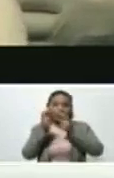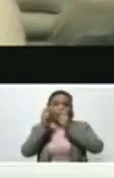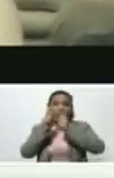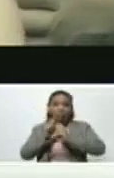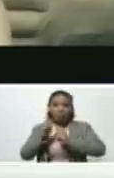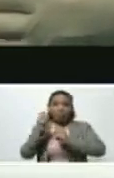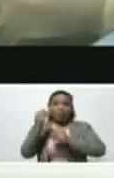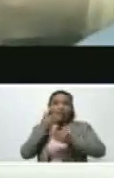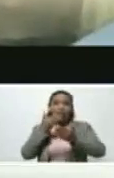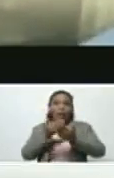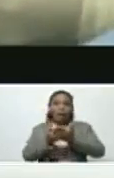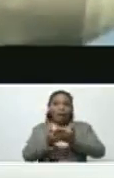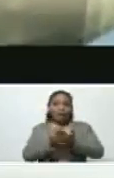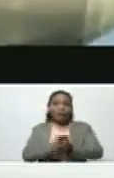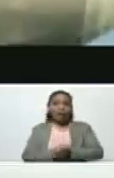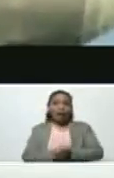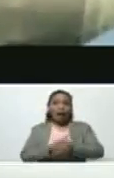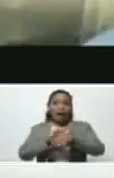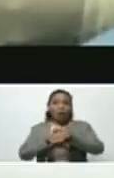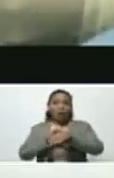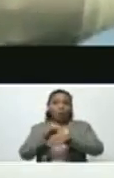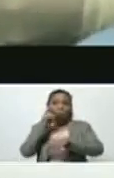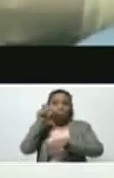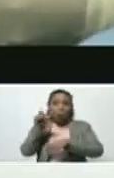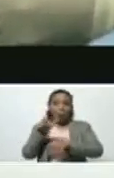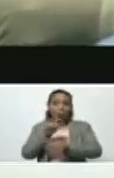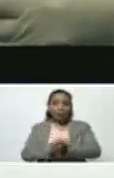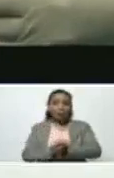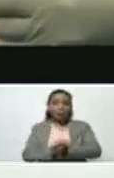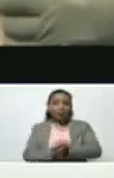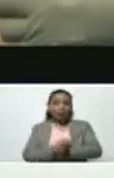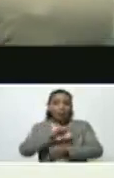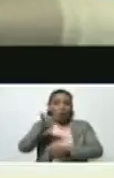y gracias al doctor Félix Pérez y